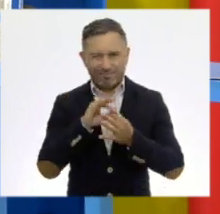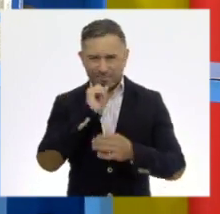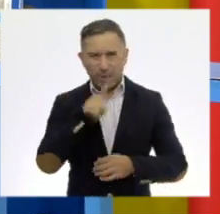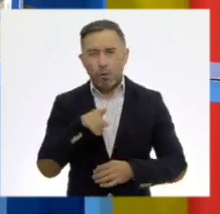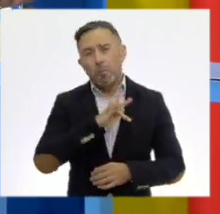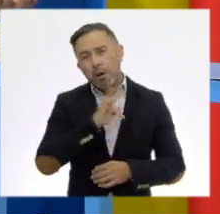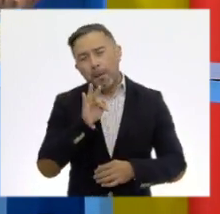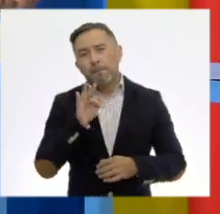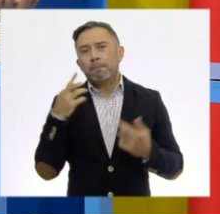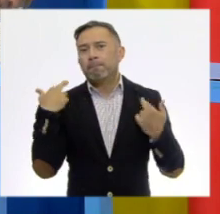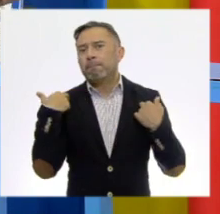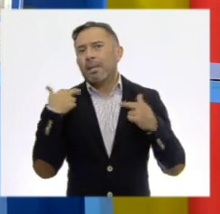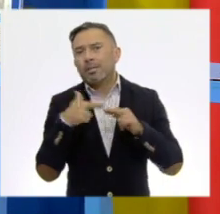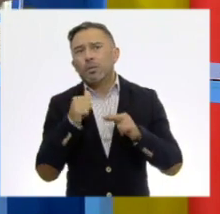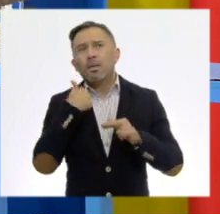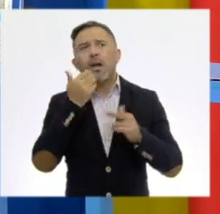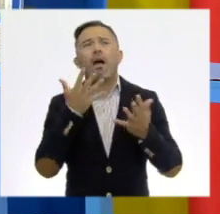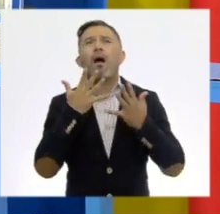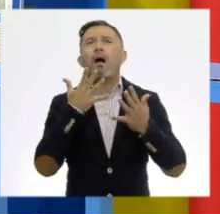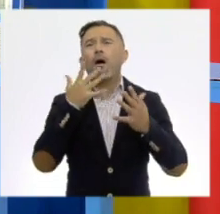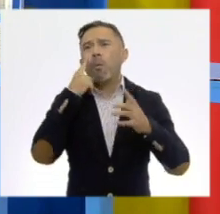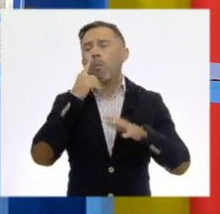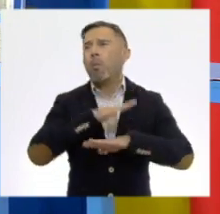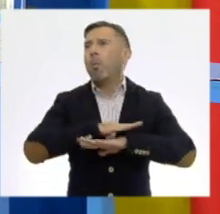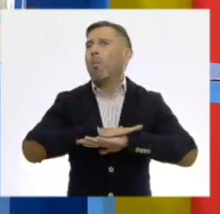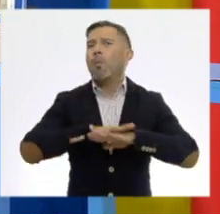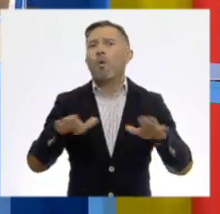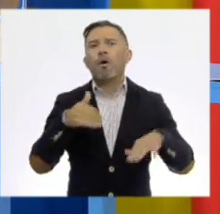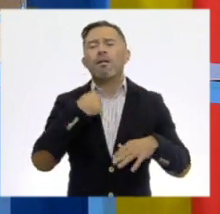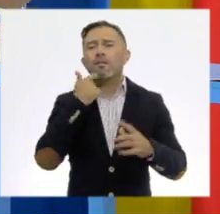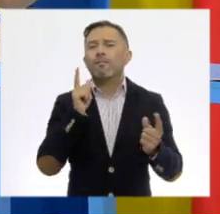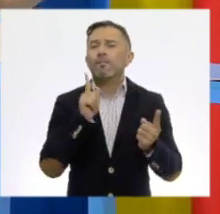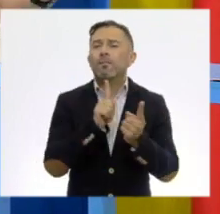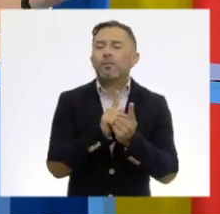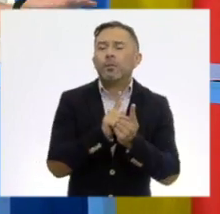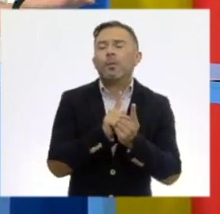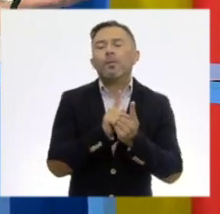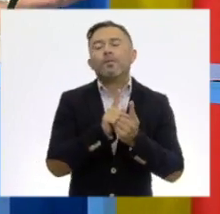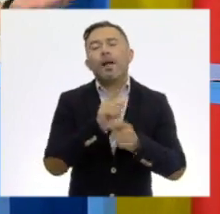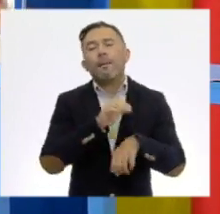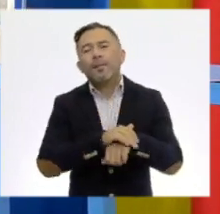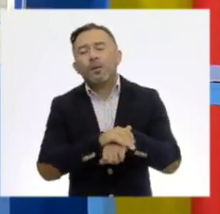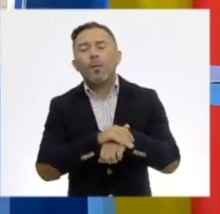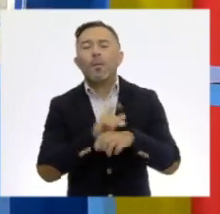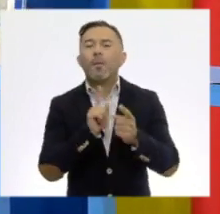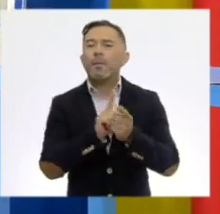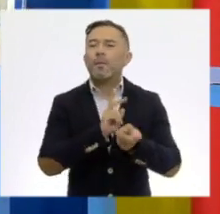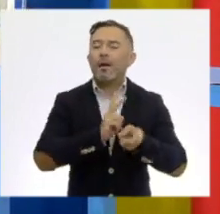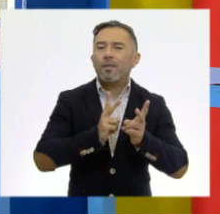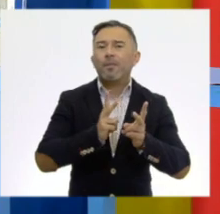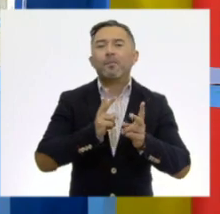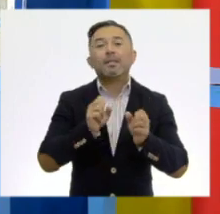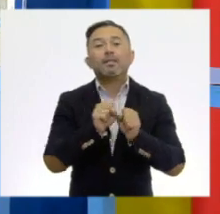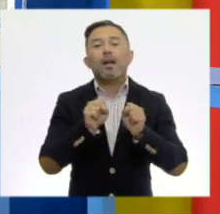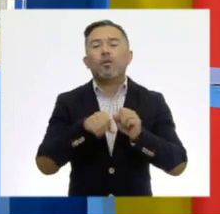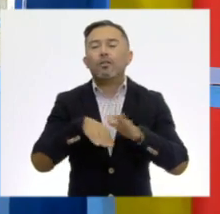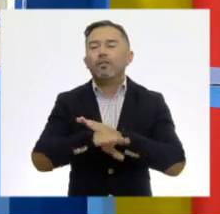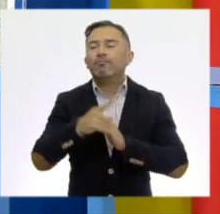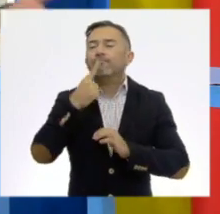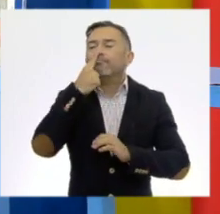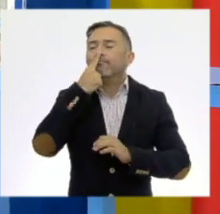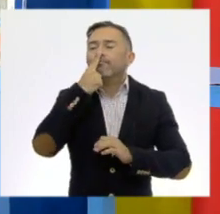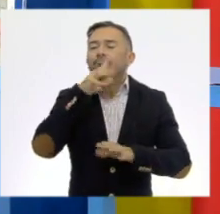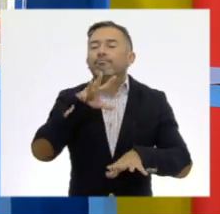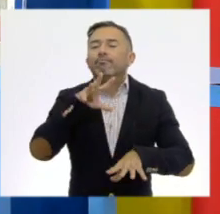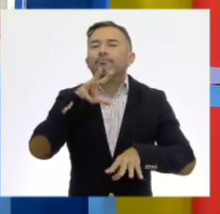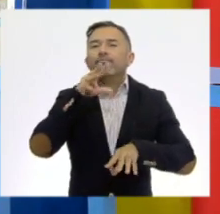maestros, a sus mejores amigos y amigas, sentir el olor de los salones, salir al recreo,